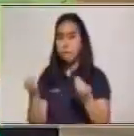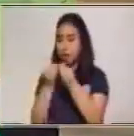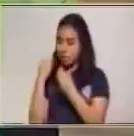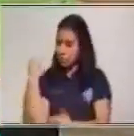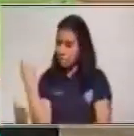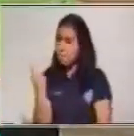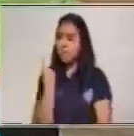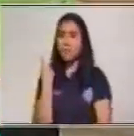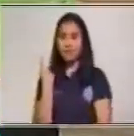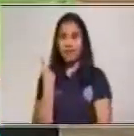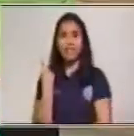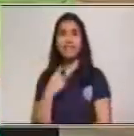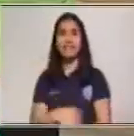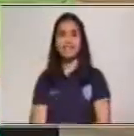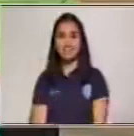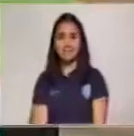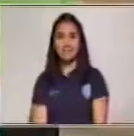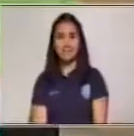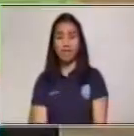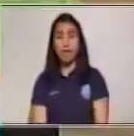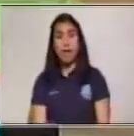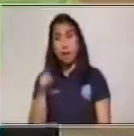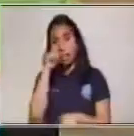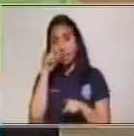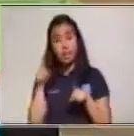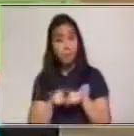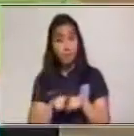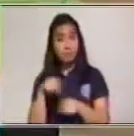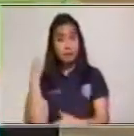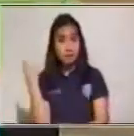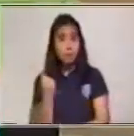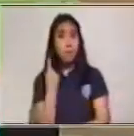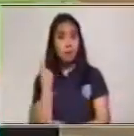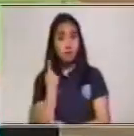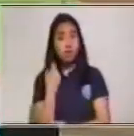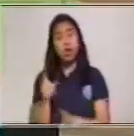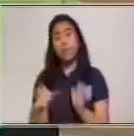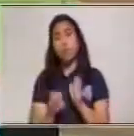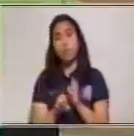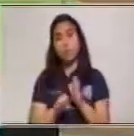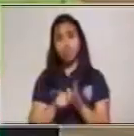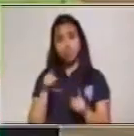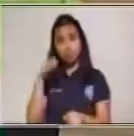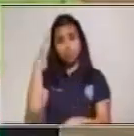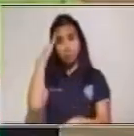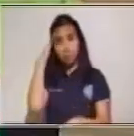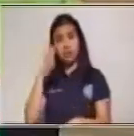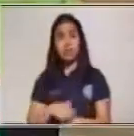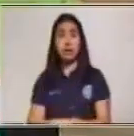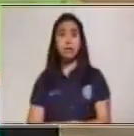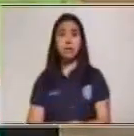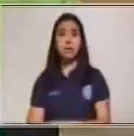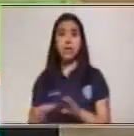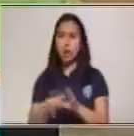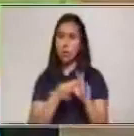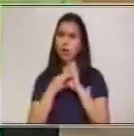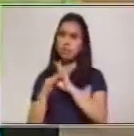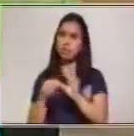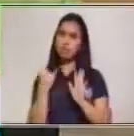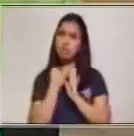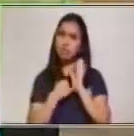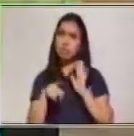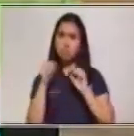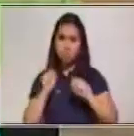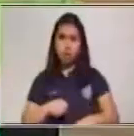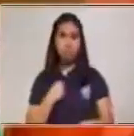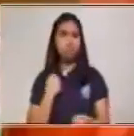estudiar. Te mencioné también que los organizadores se pueden aplicar a cualquier asignatura. En esta ocasión